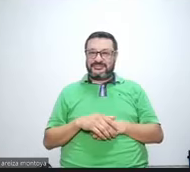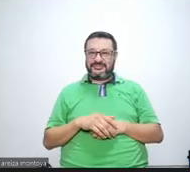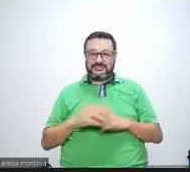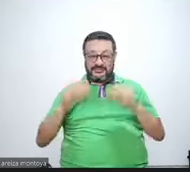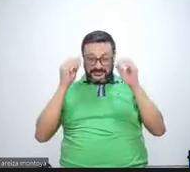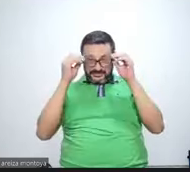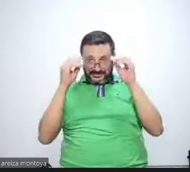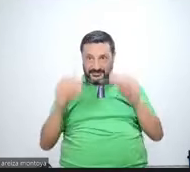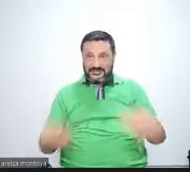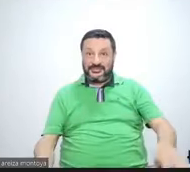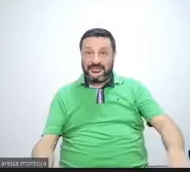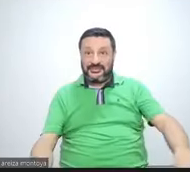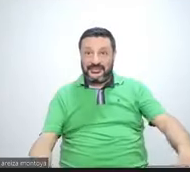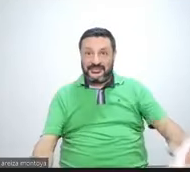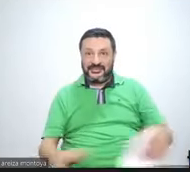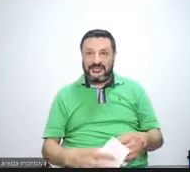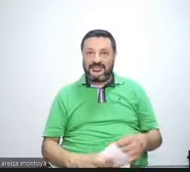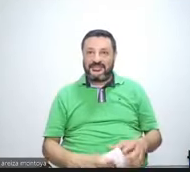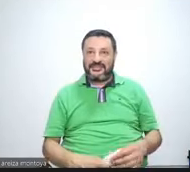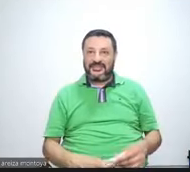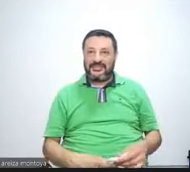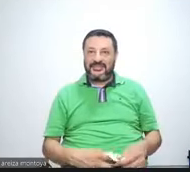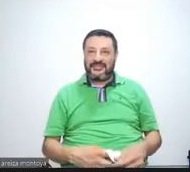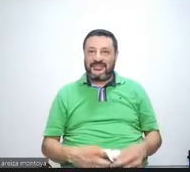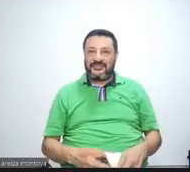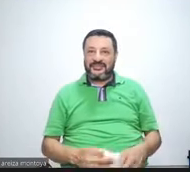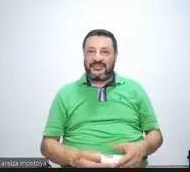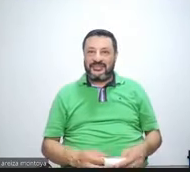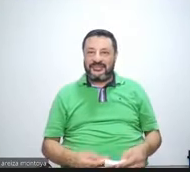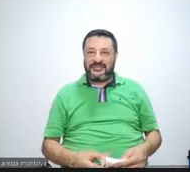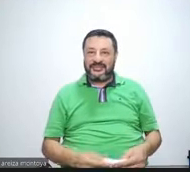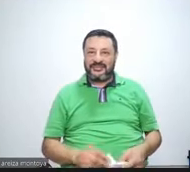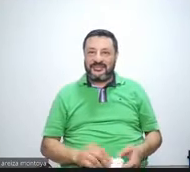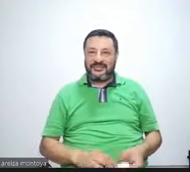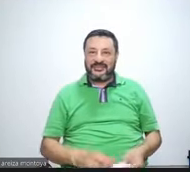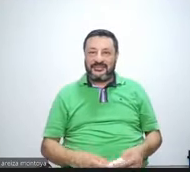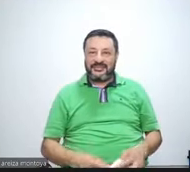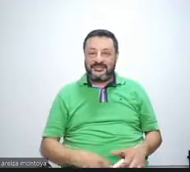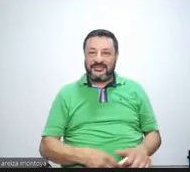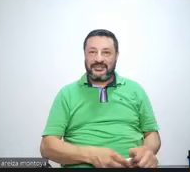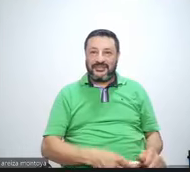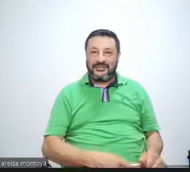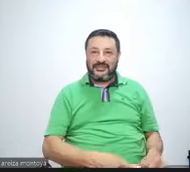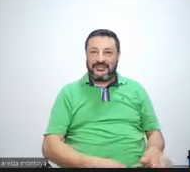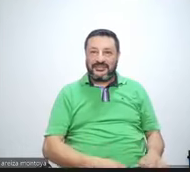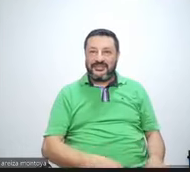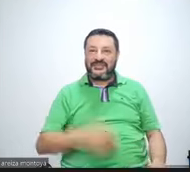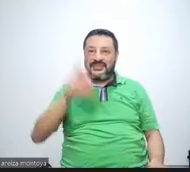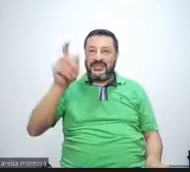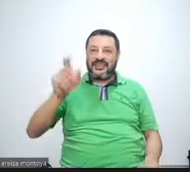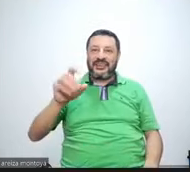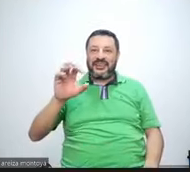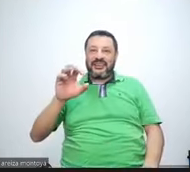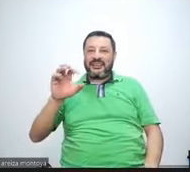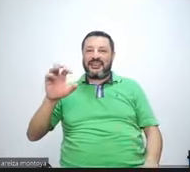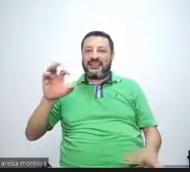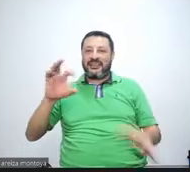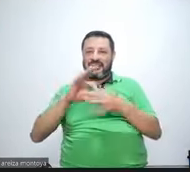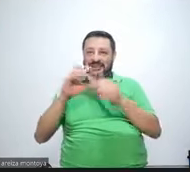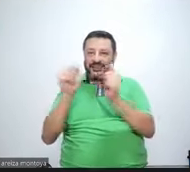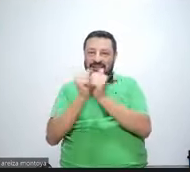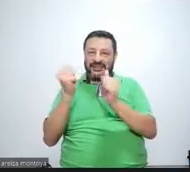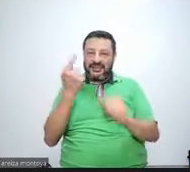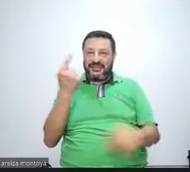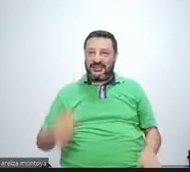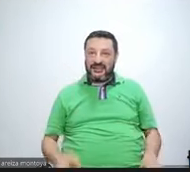una voz que le ayuda a uno más. Entonces, por ejemplo, yo le digo a cierta compañera, ay, no, solamente háblame vos, porque a